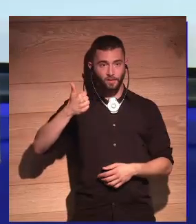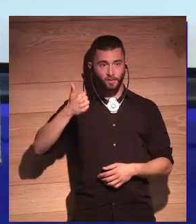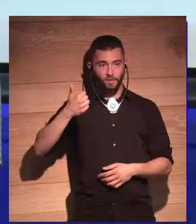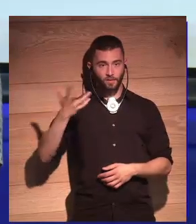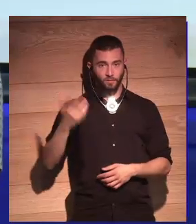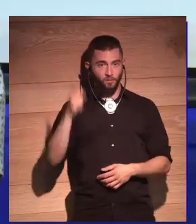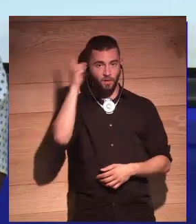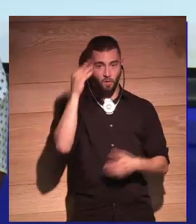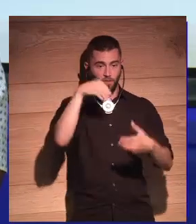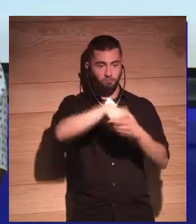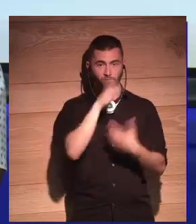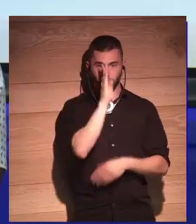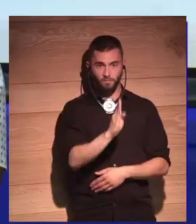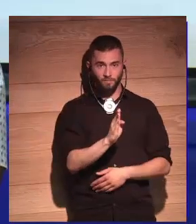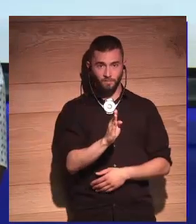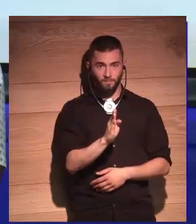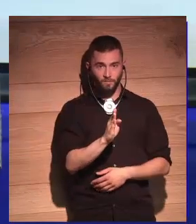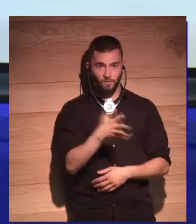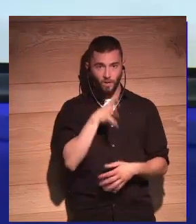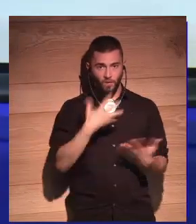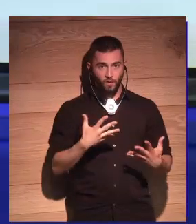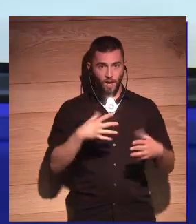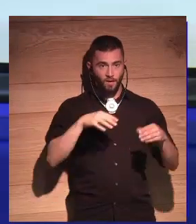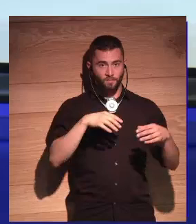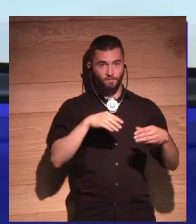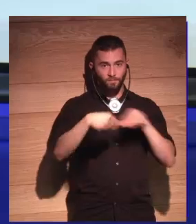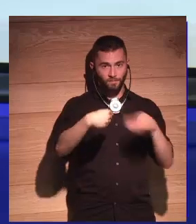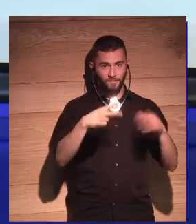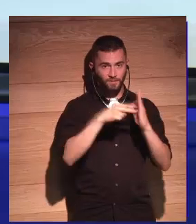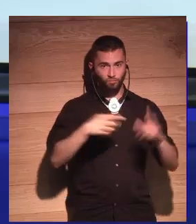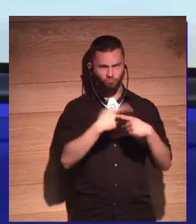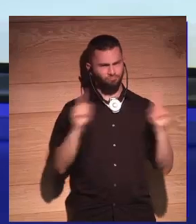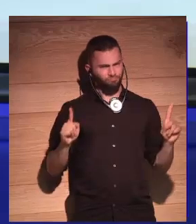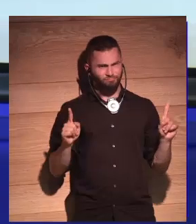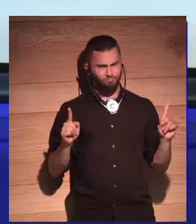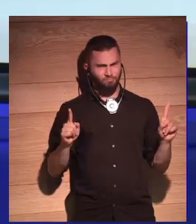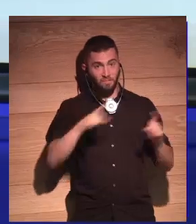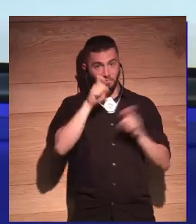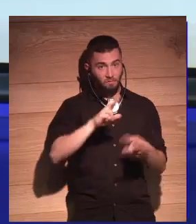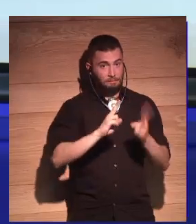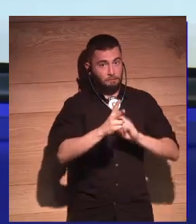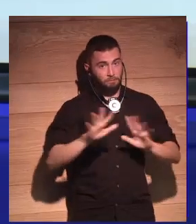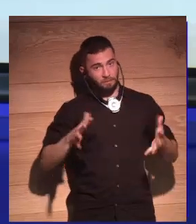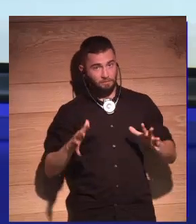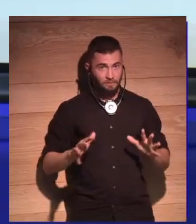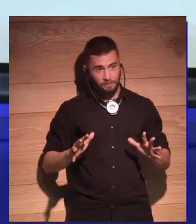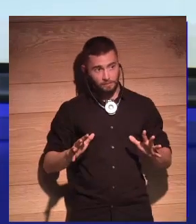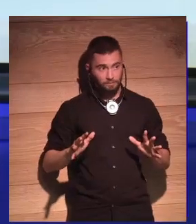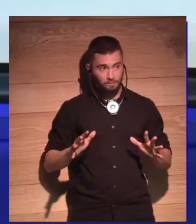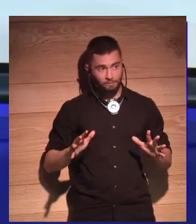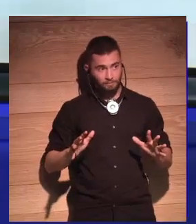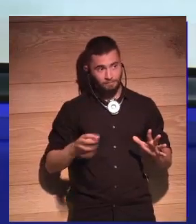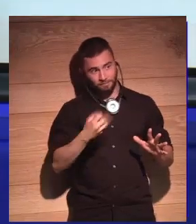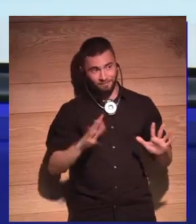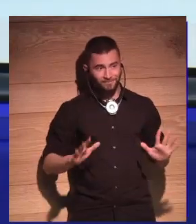nuestro teléfono. Entonces ahora hay una diferencia en materia tecnológica. Esto espero responder más o menos a su pregunta.